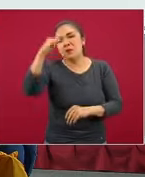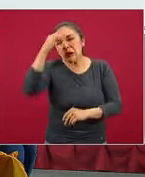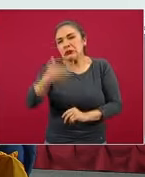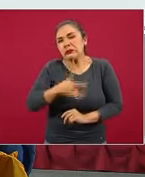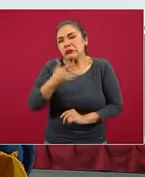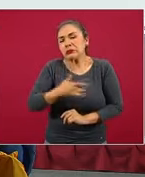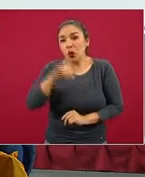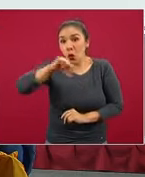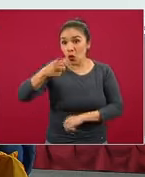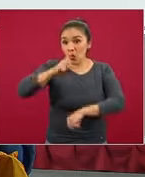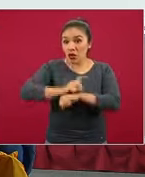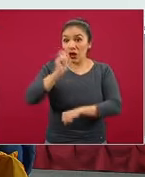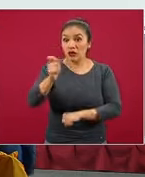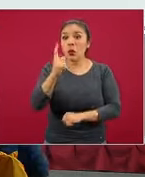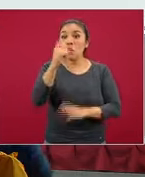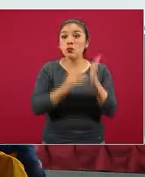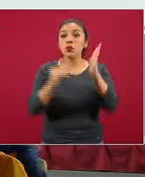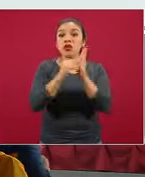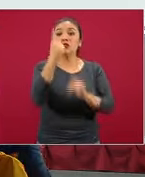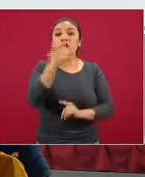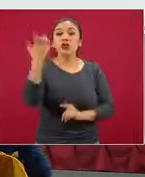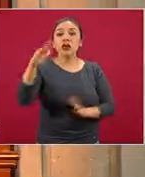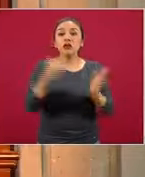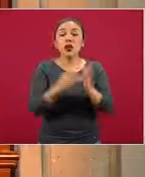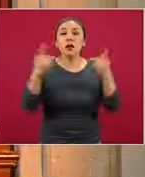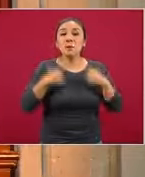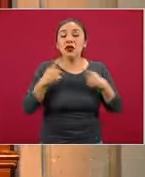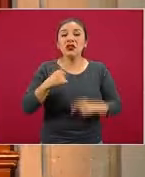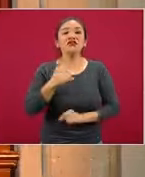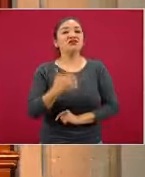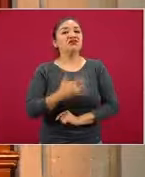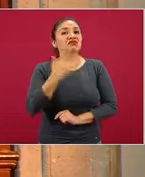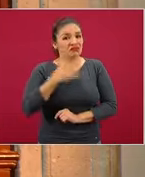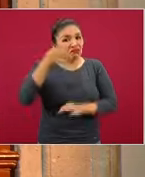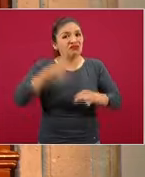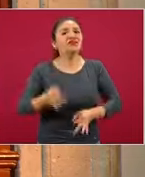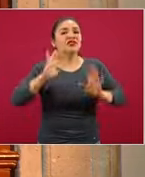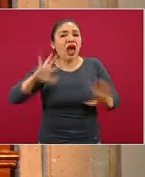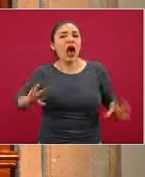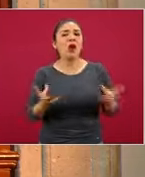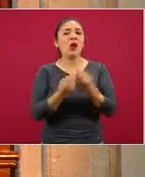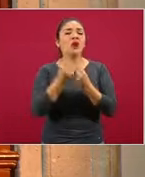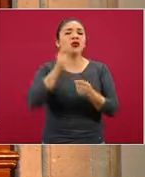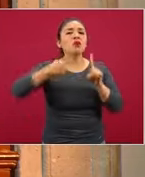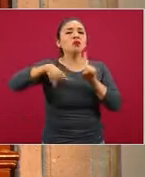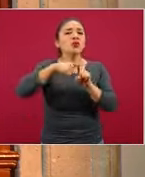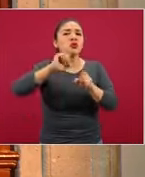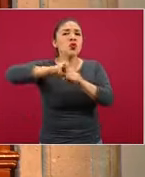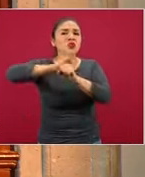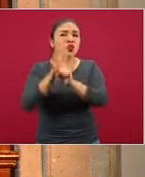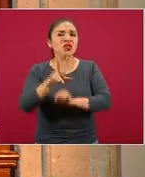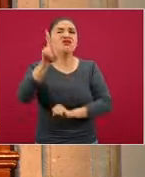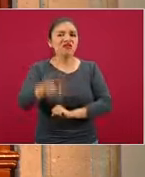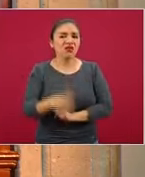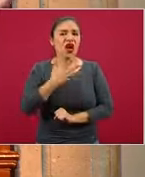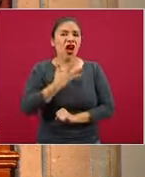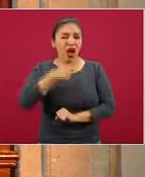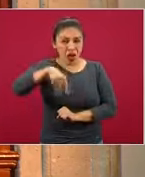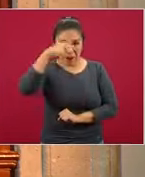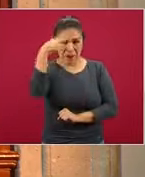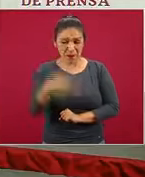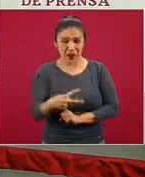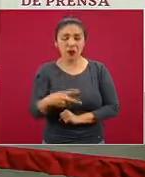de hoy es más de 1.110.000 personas que consideramos ya forman parte del grupo de COVID-19 confirmado en